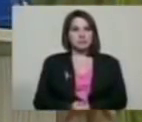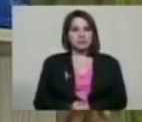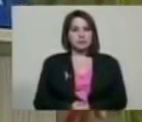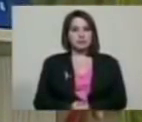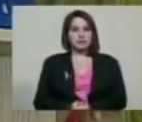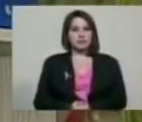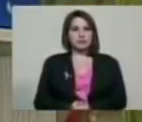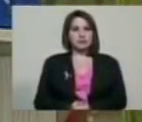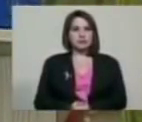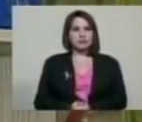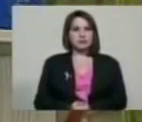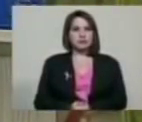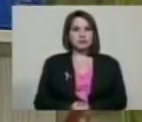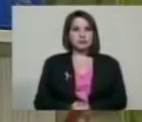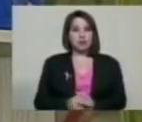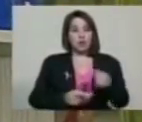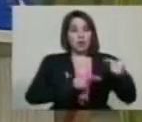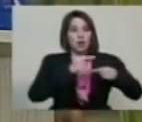Hubo una generación hace años,